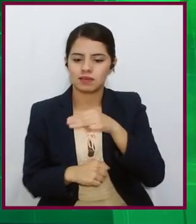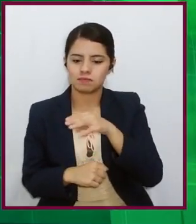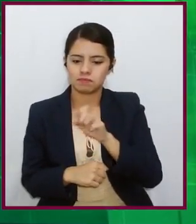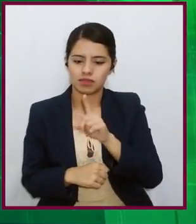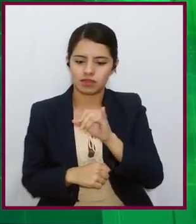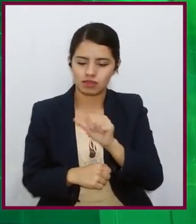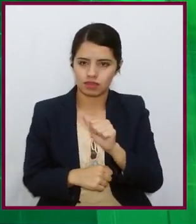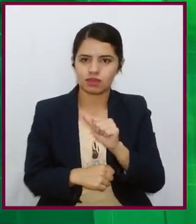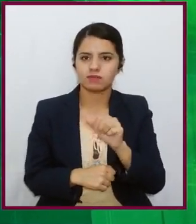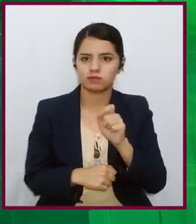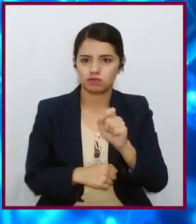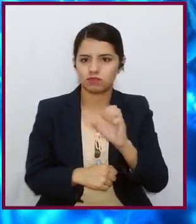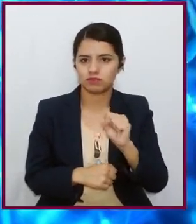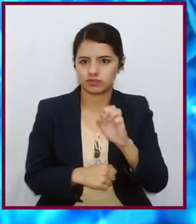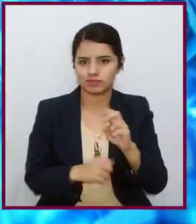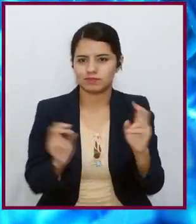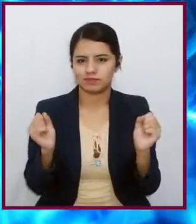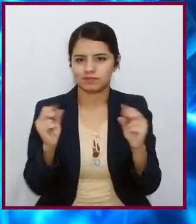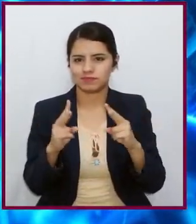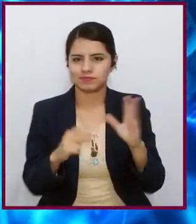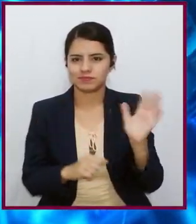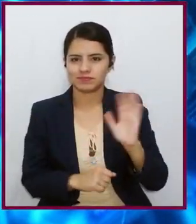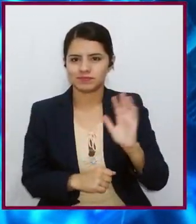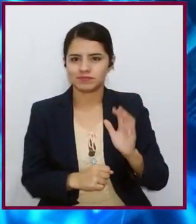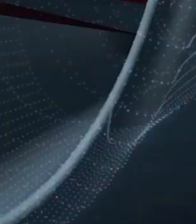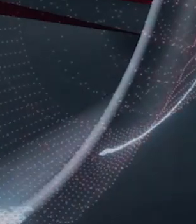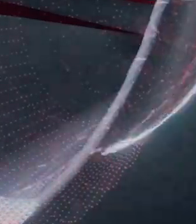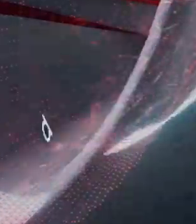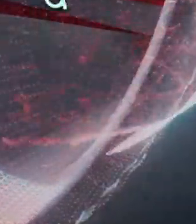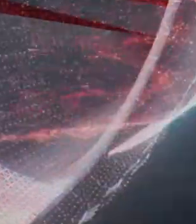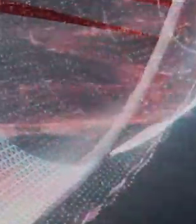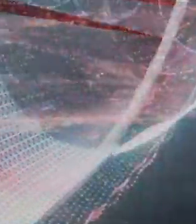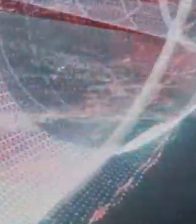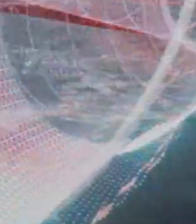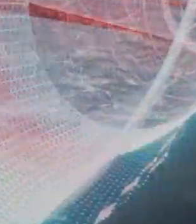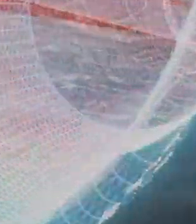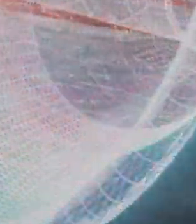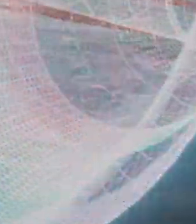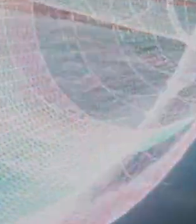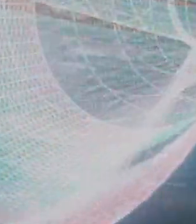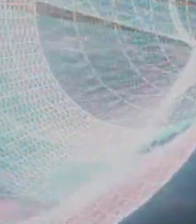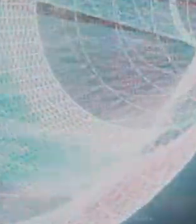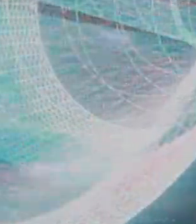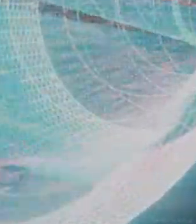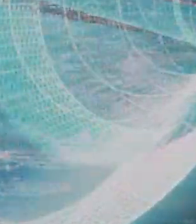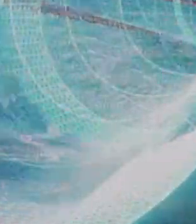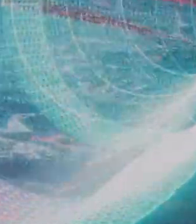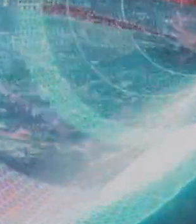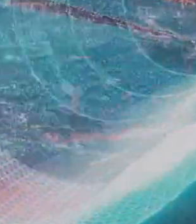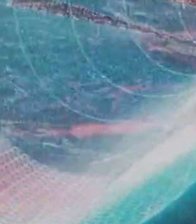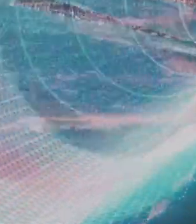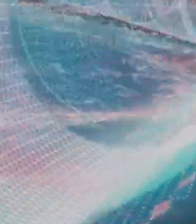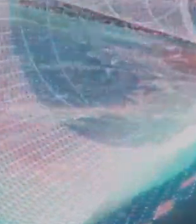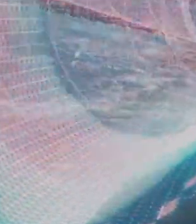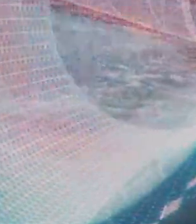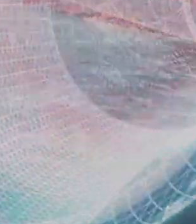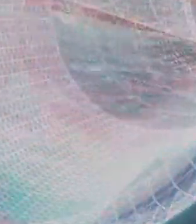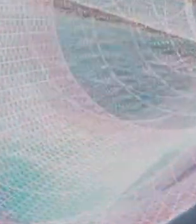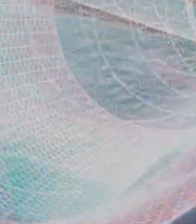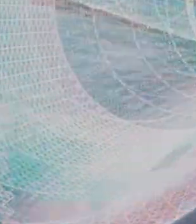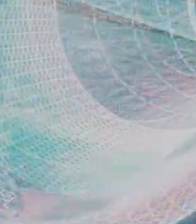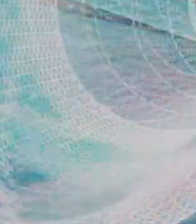una amiga que le encanta dibujar. Sí, y además combinando una información seleccionada e investigada, podemos crear mensajes